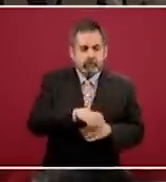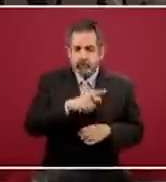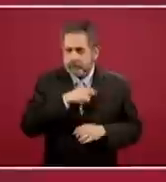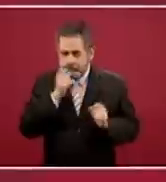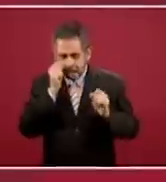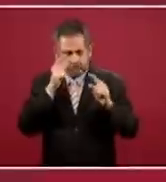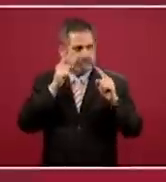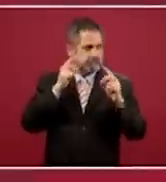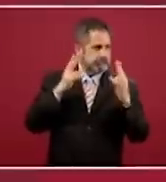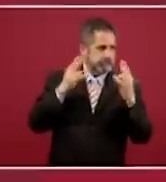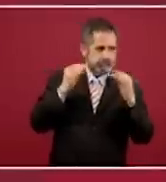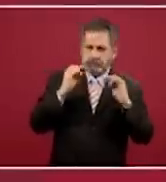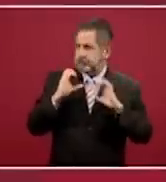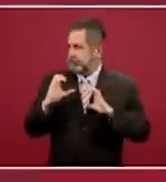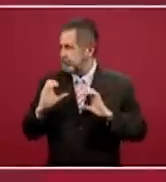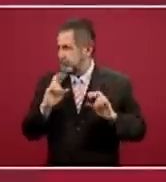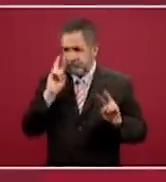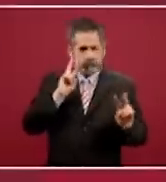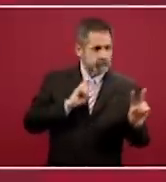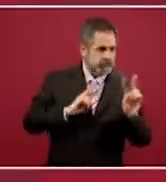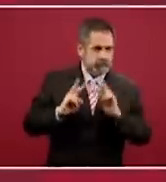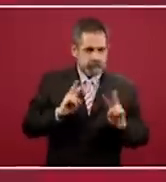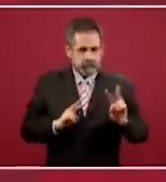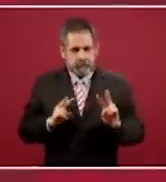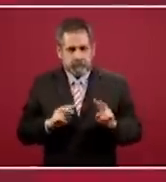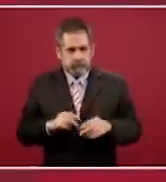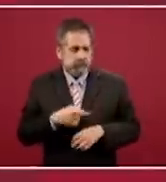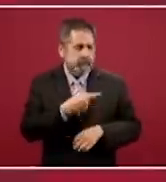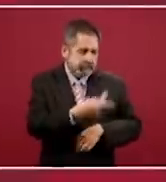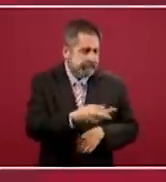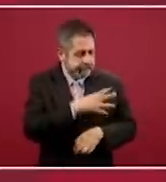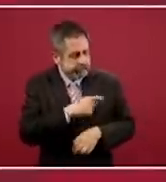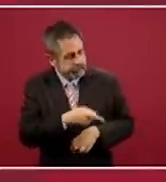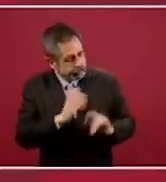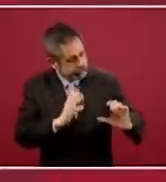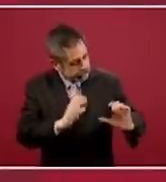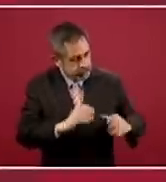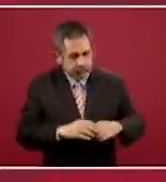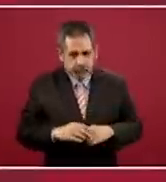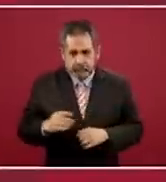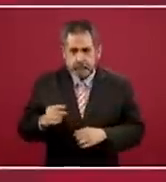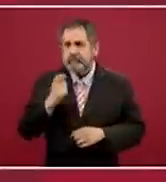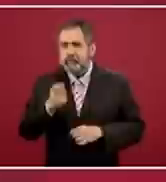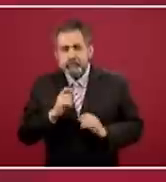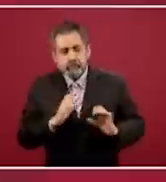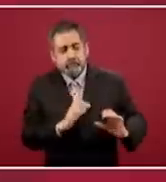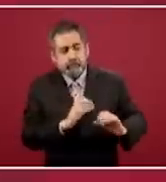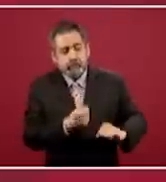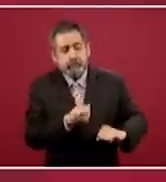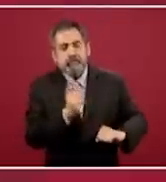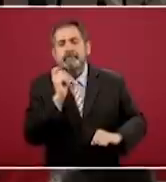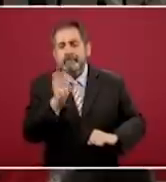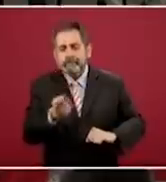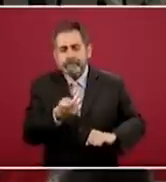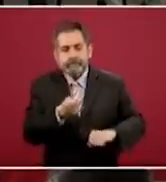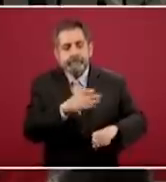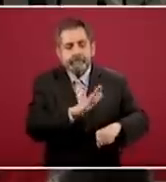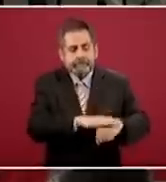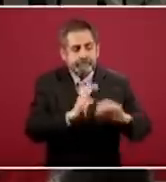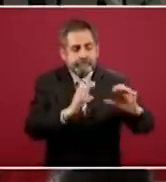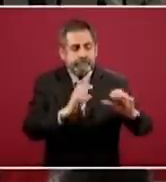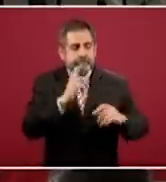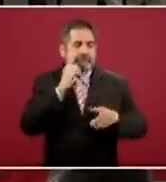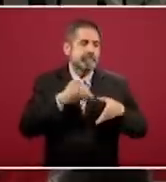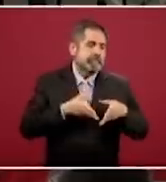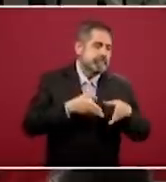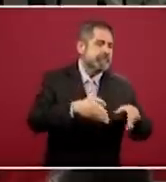O sea, lo que recomienda uno cuando le dice al familiar: mi hijo, cuídate por favor, es pues estate atento. Vigila a tu alrededor, cruza por el